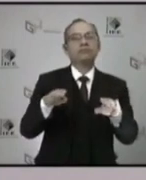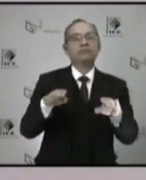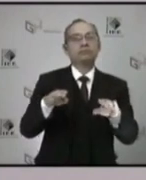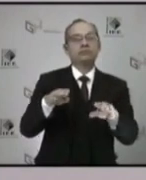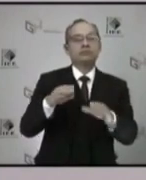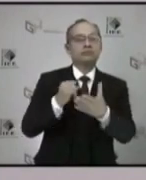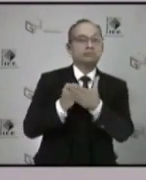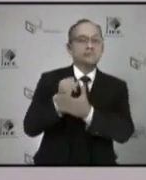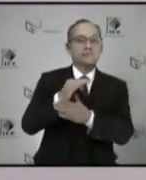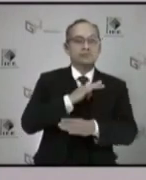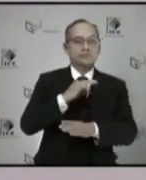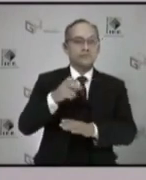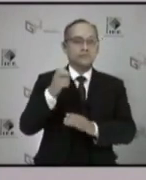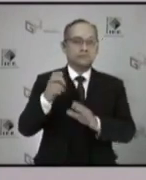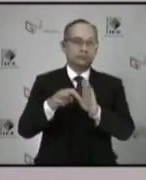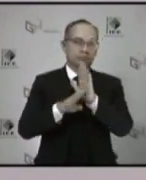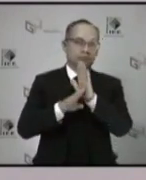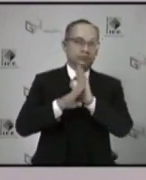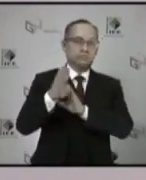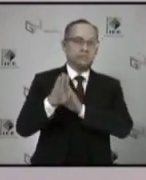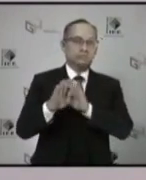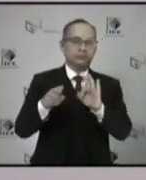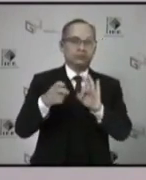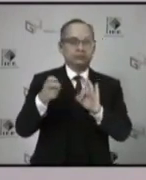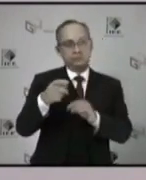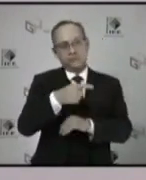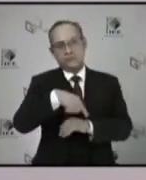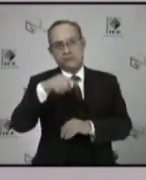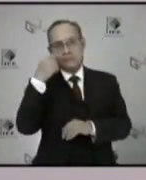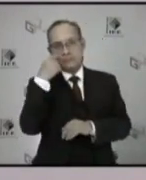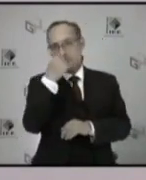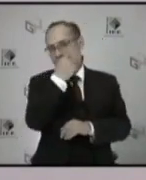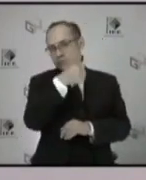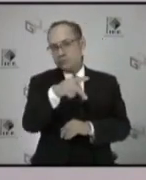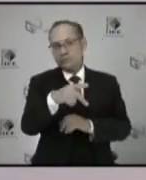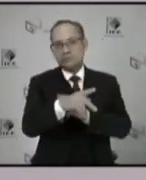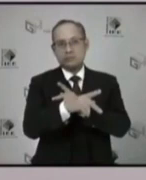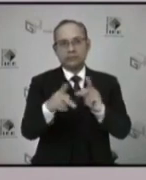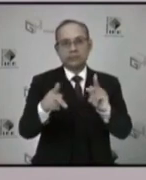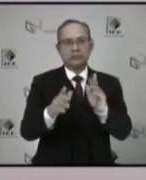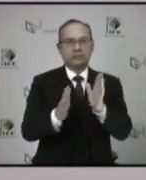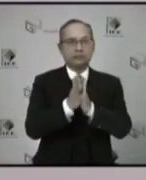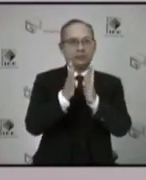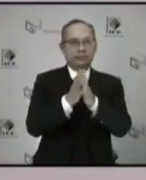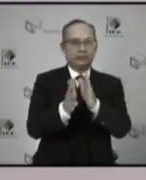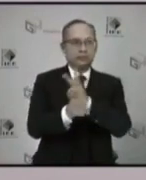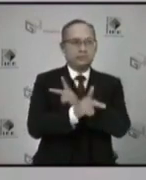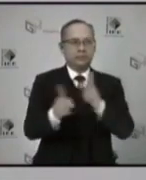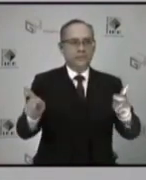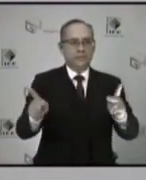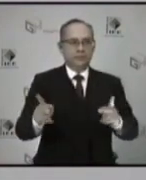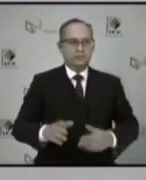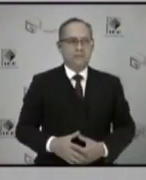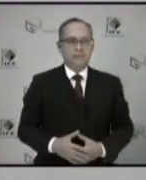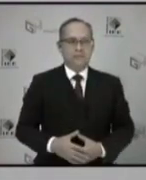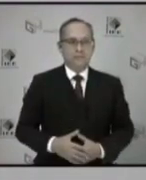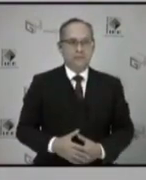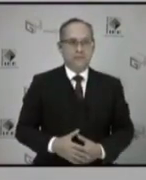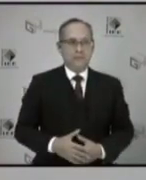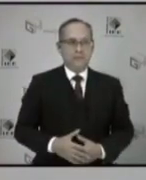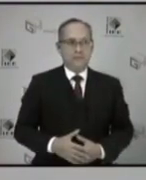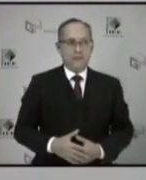democracia deliberativa y desde la participación de todas y todos. Gracias, muchas candidato. Gracias. Muchas